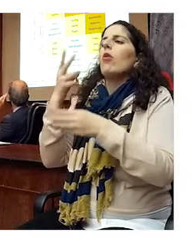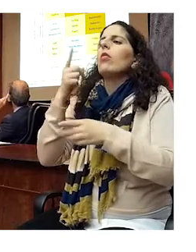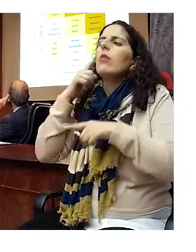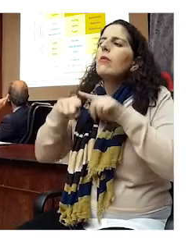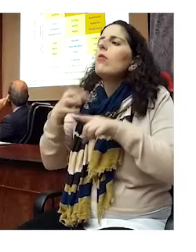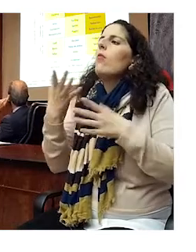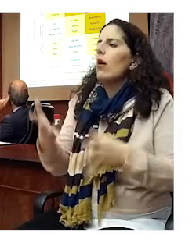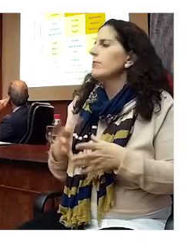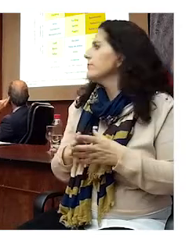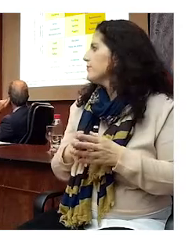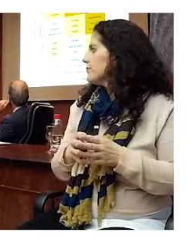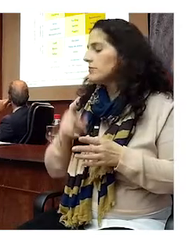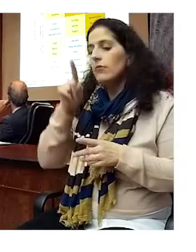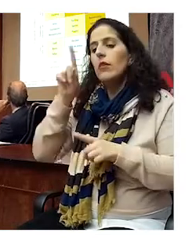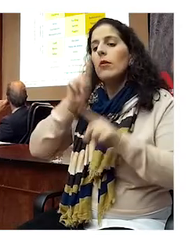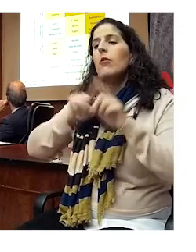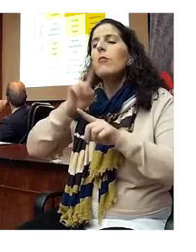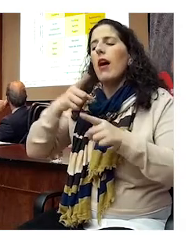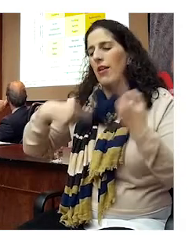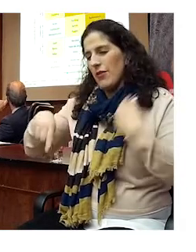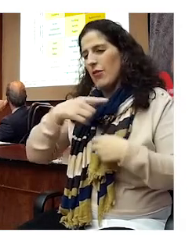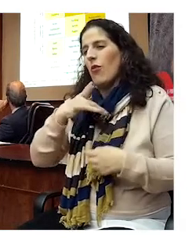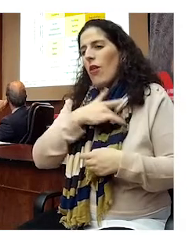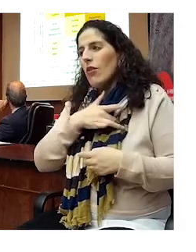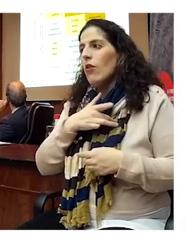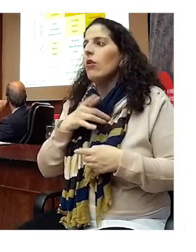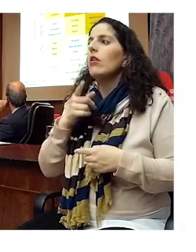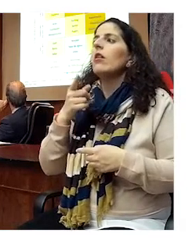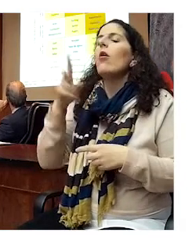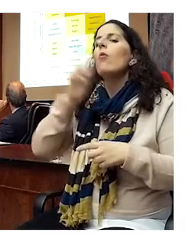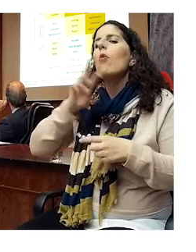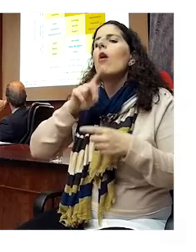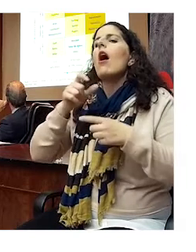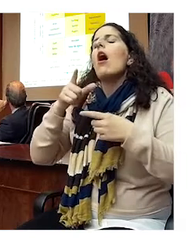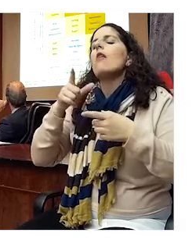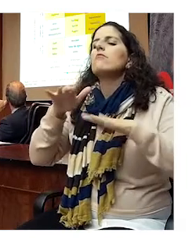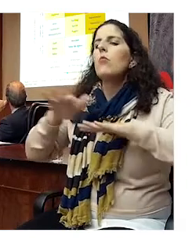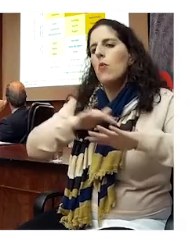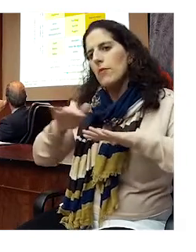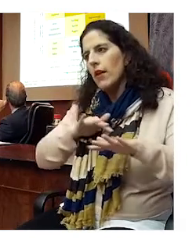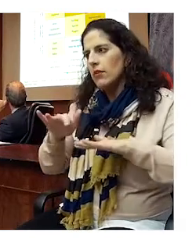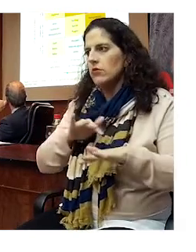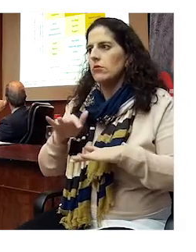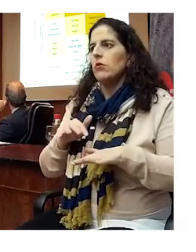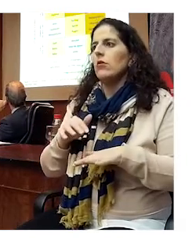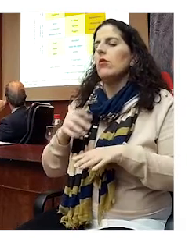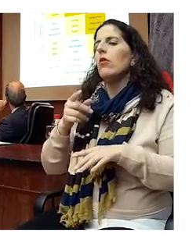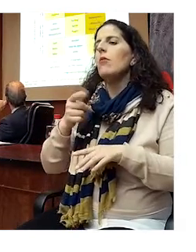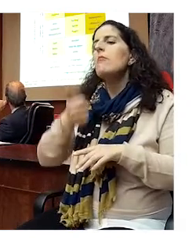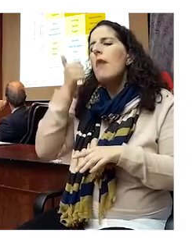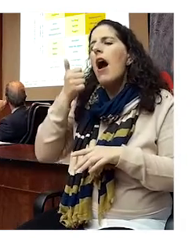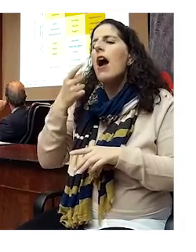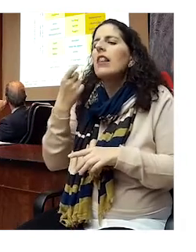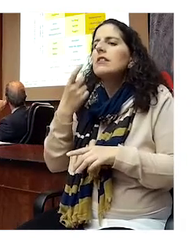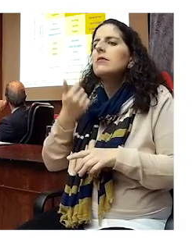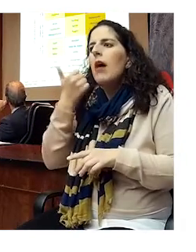componente. Los beneficios cardiovasculares son sobre todo en deportes con componente dinámico, siendo los más exigentes